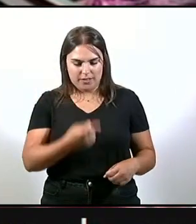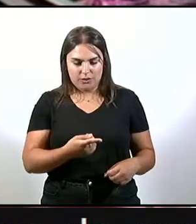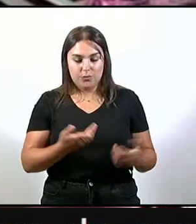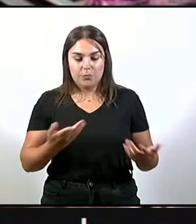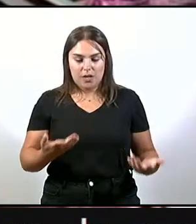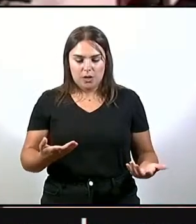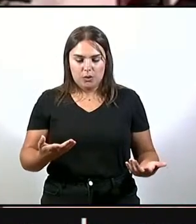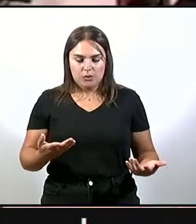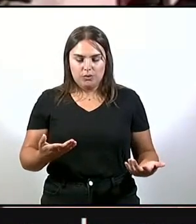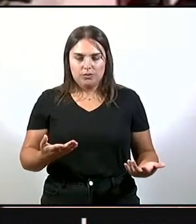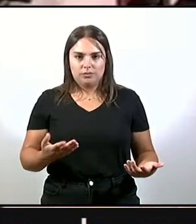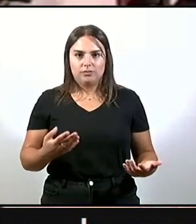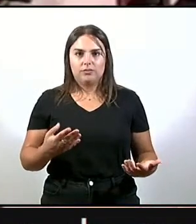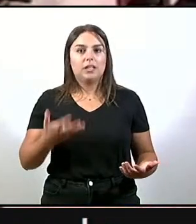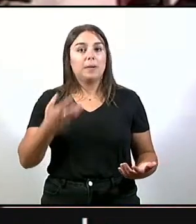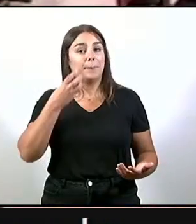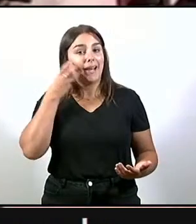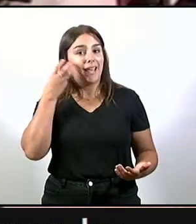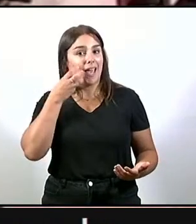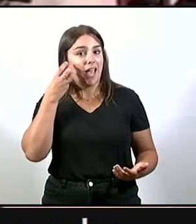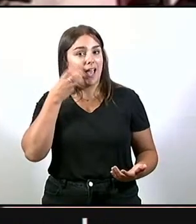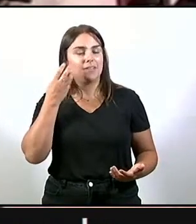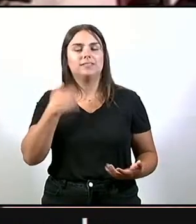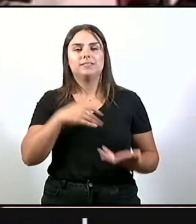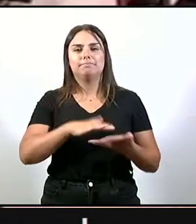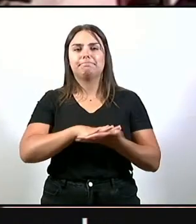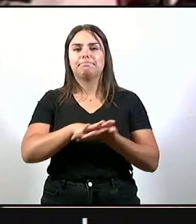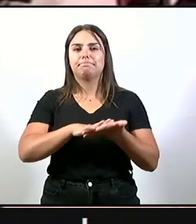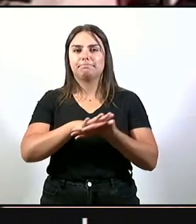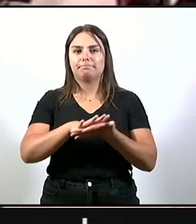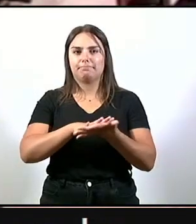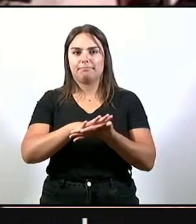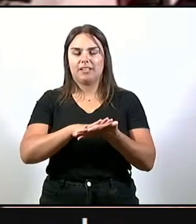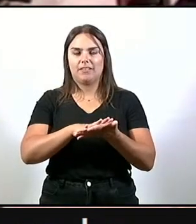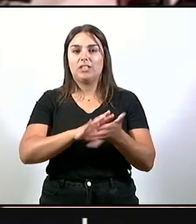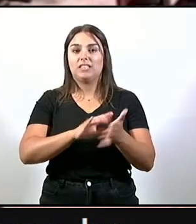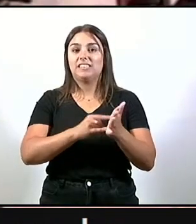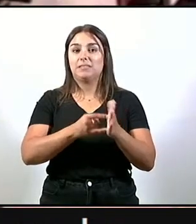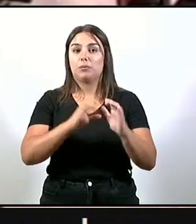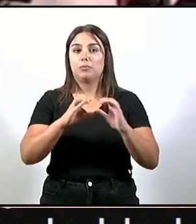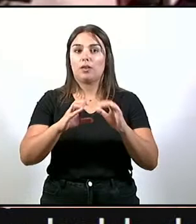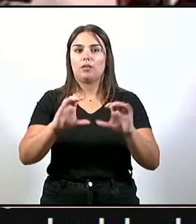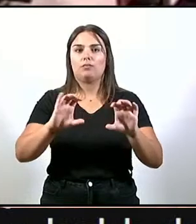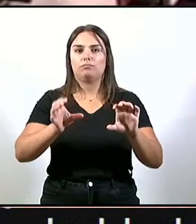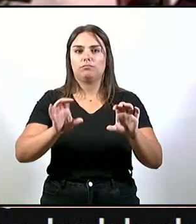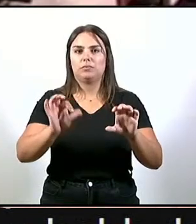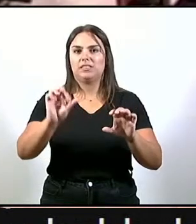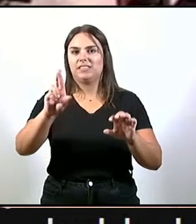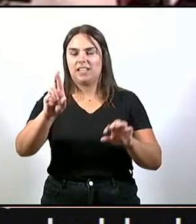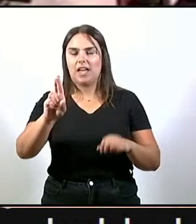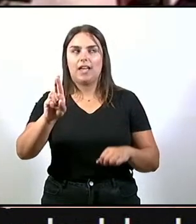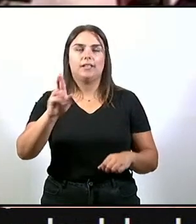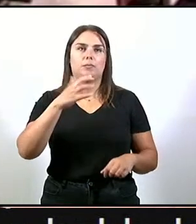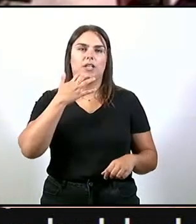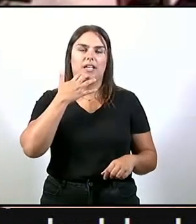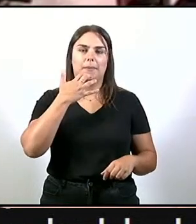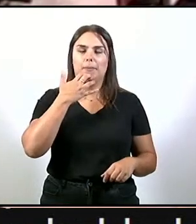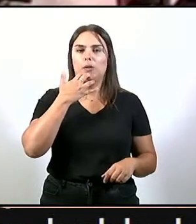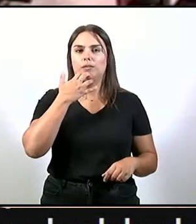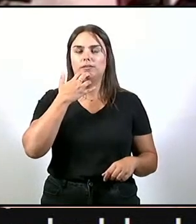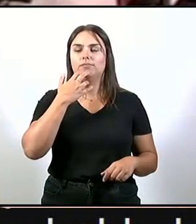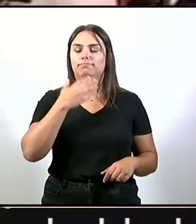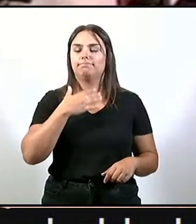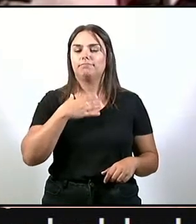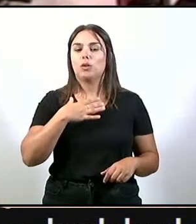precisamente María Guardiola ha hablado, lo hacía ayer, por ejemplo, en uno de los medios, en la cadena SER, y decía que sobre la posibilidad de que el